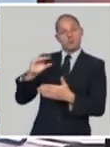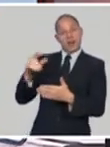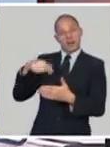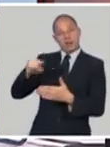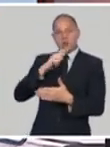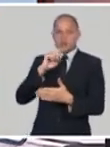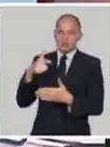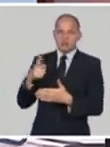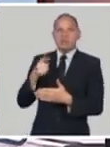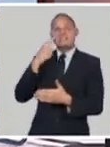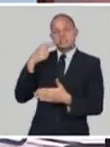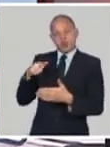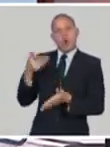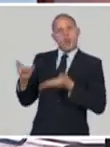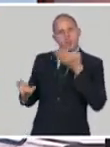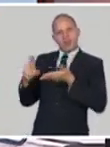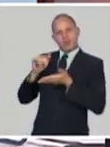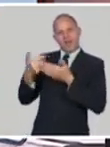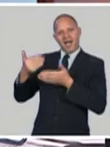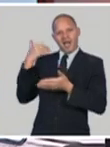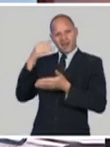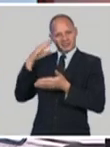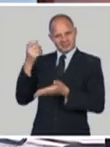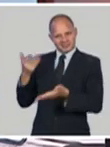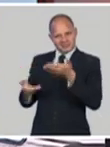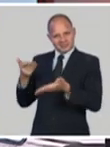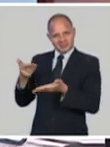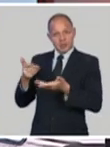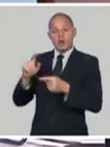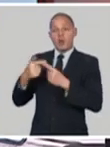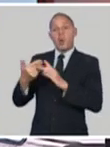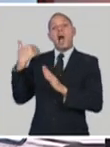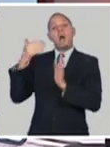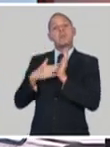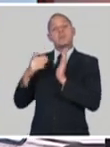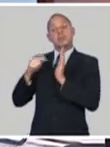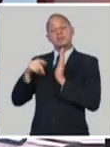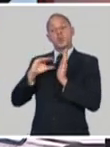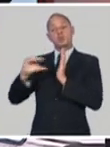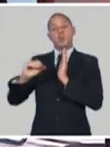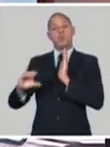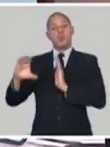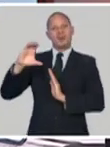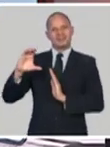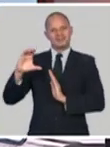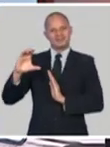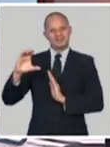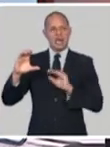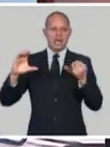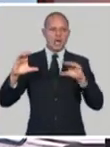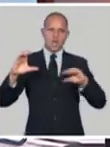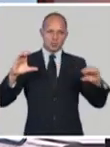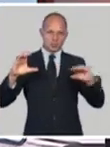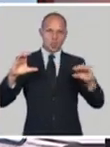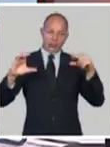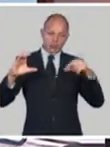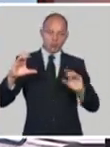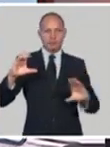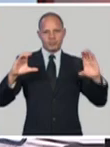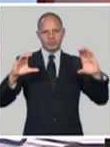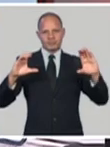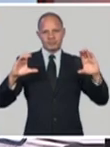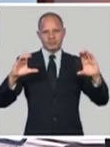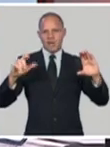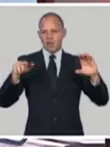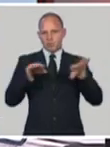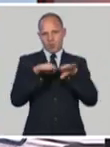los 34,000, porque ya ellos tuvieron incremento de salario. Y bueno, y nosotros hemos dado los incrementos por grupo de escala, la ministra de